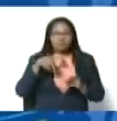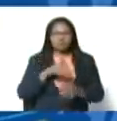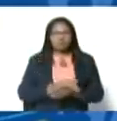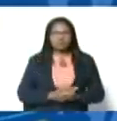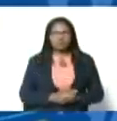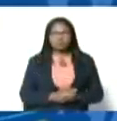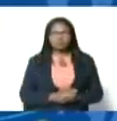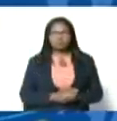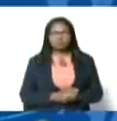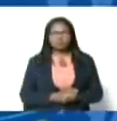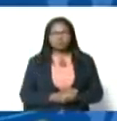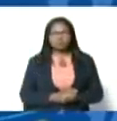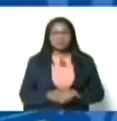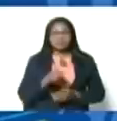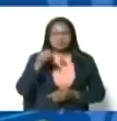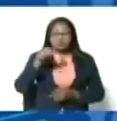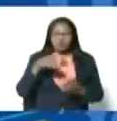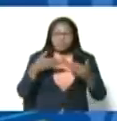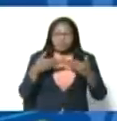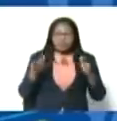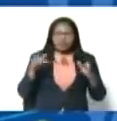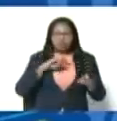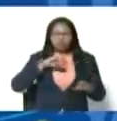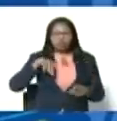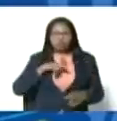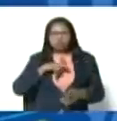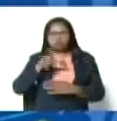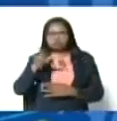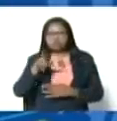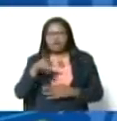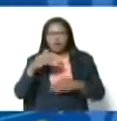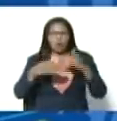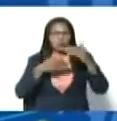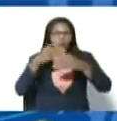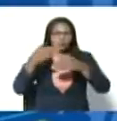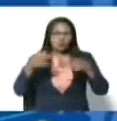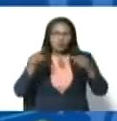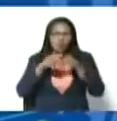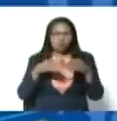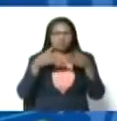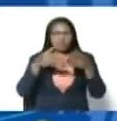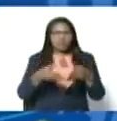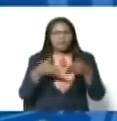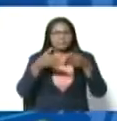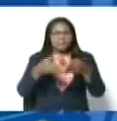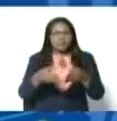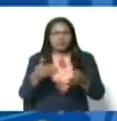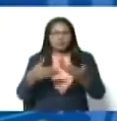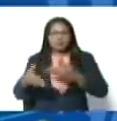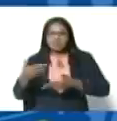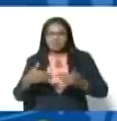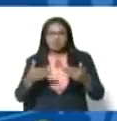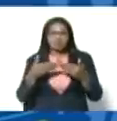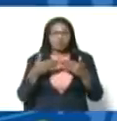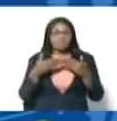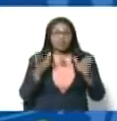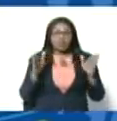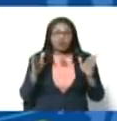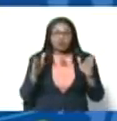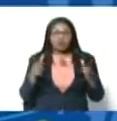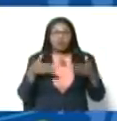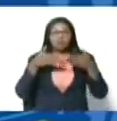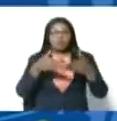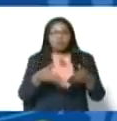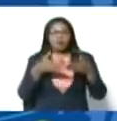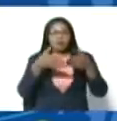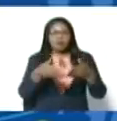Y esto nos va a permitir despegar en la construcción de embarcaciones para el servicio público marítimo, para